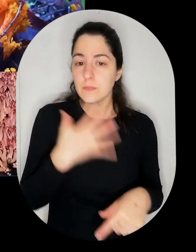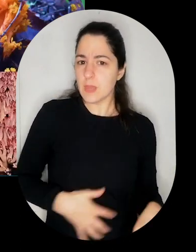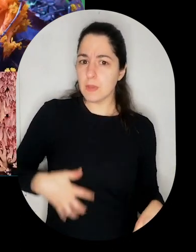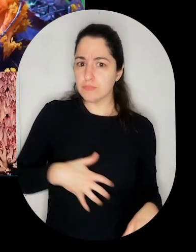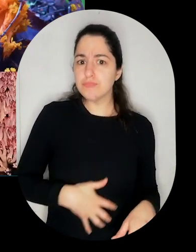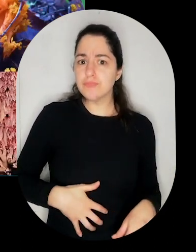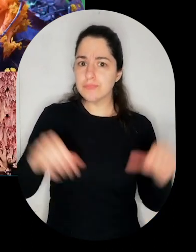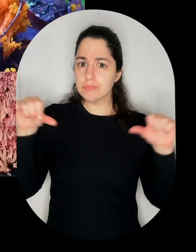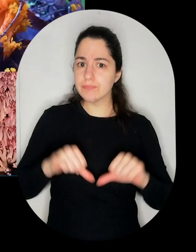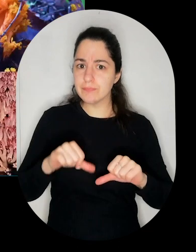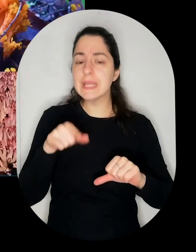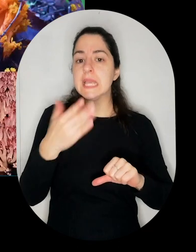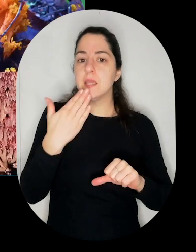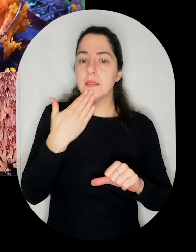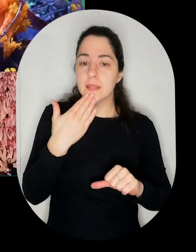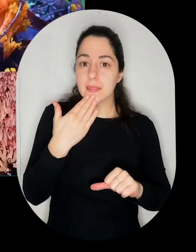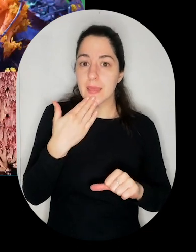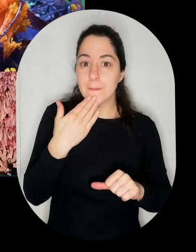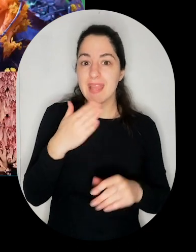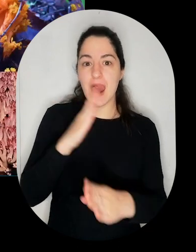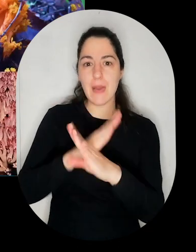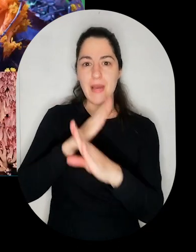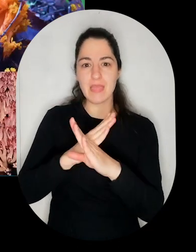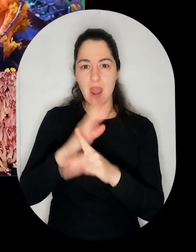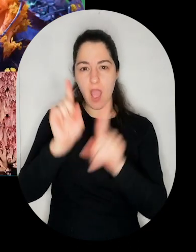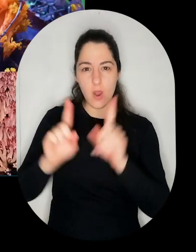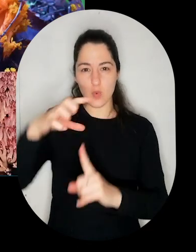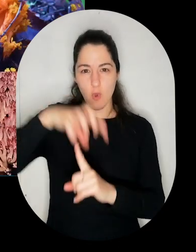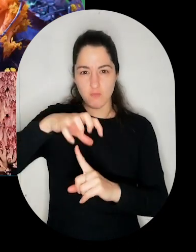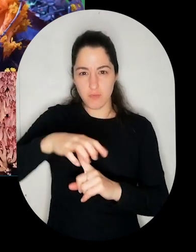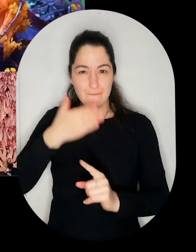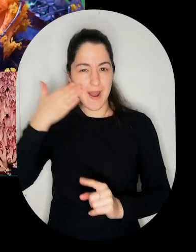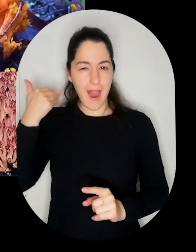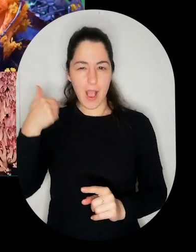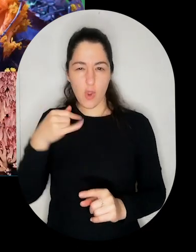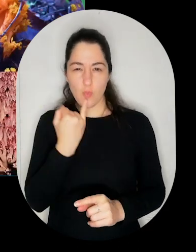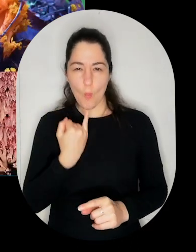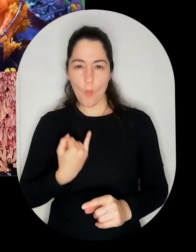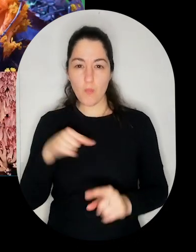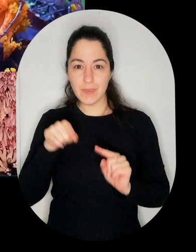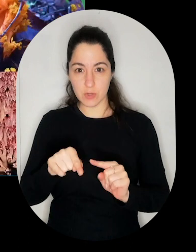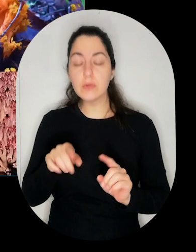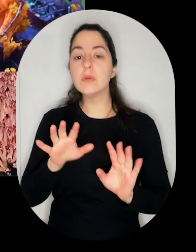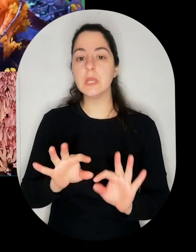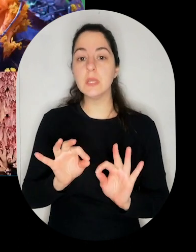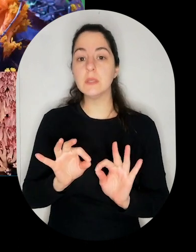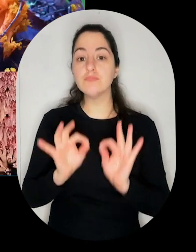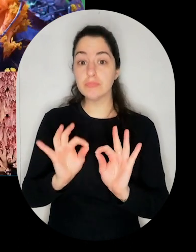Y finalmente, Artomyces pyxidatus, que son hongos que crecen directamente en la madera, muy blancos, mucho más finos, más